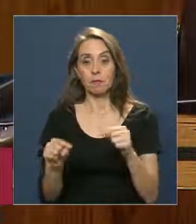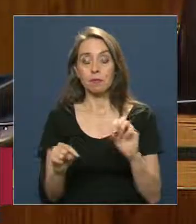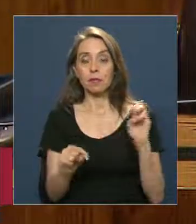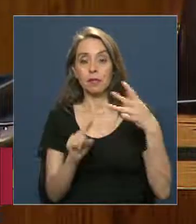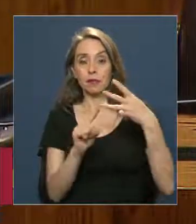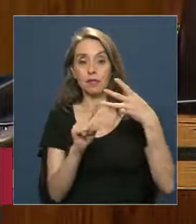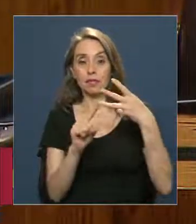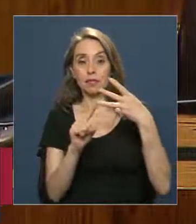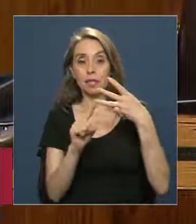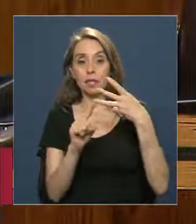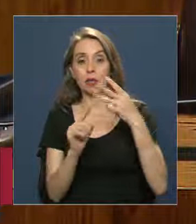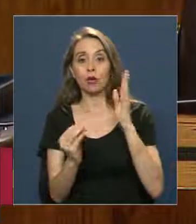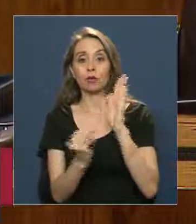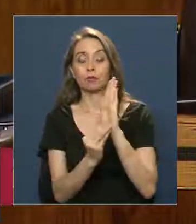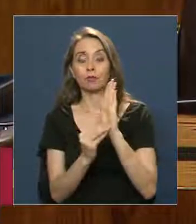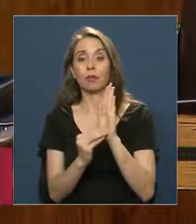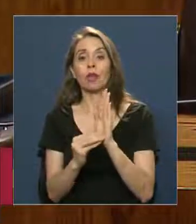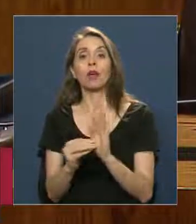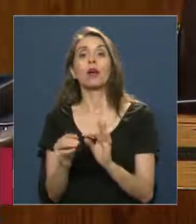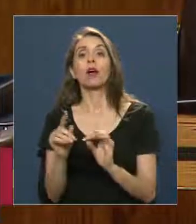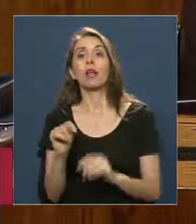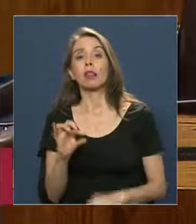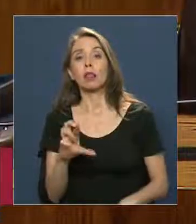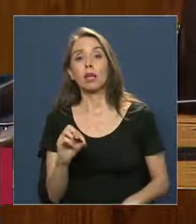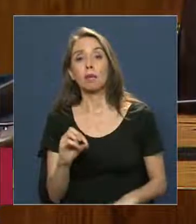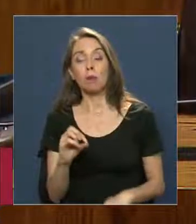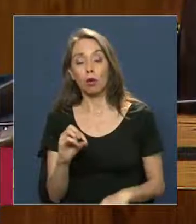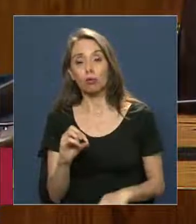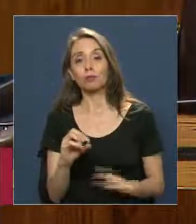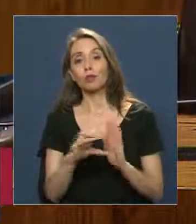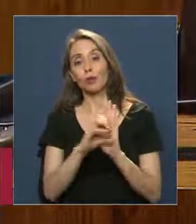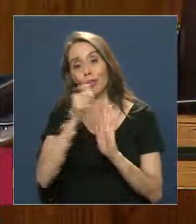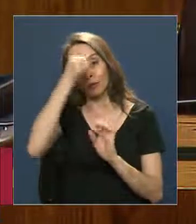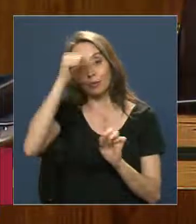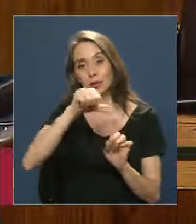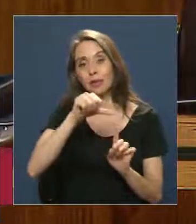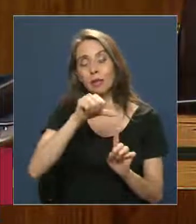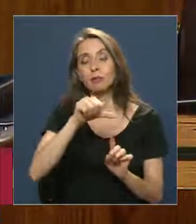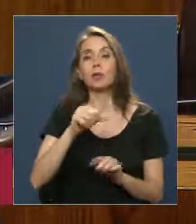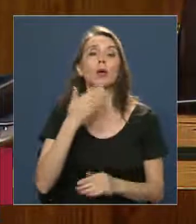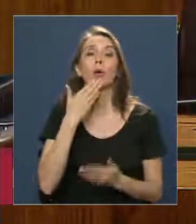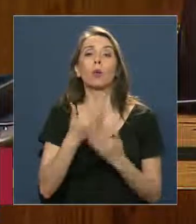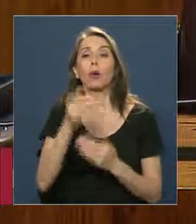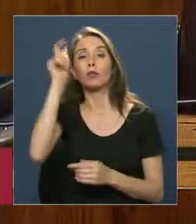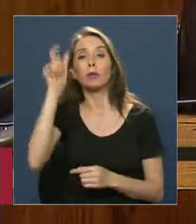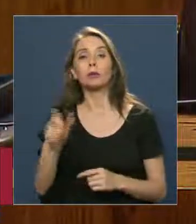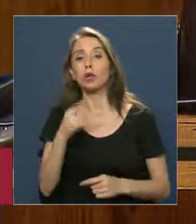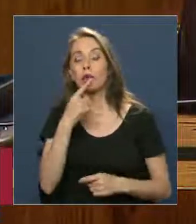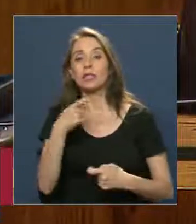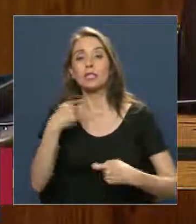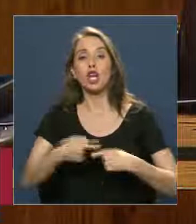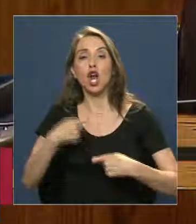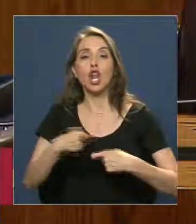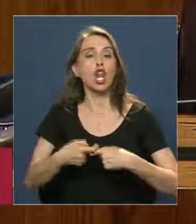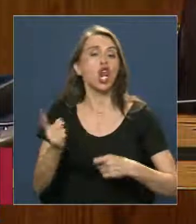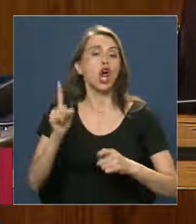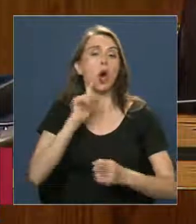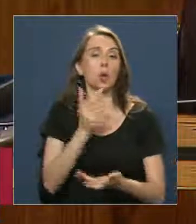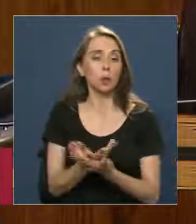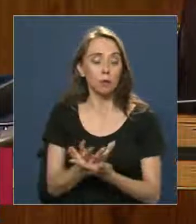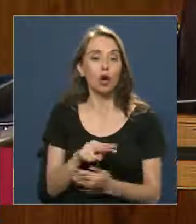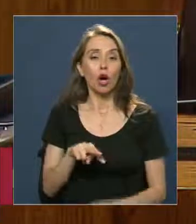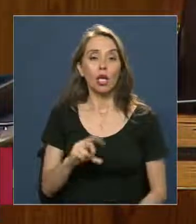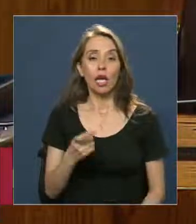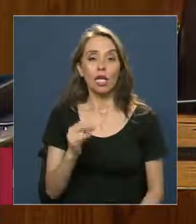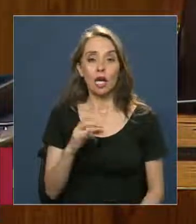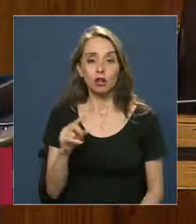tercera, el tercer tipo que se ha agregado, que es el del negacionismo, que se refiere a sancionar a quienes